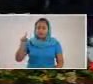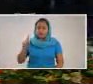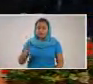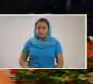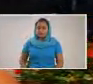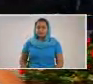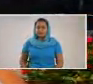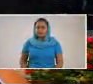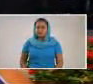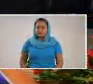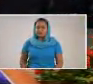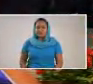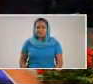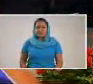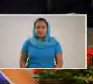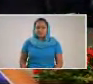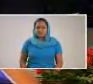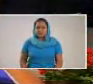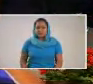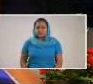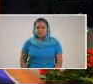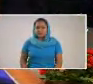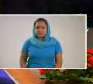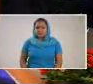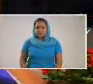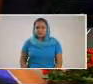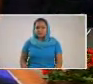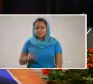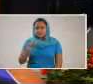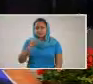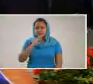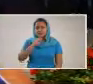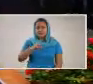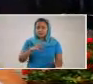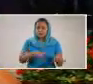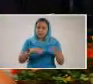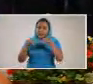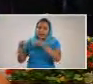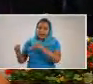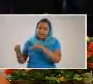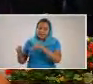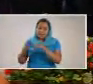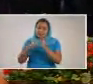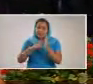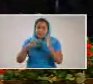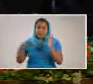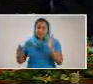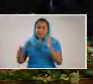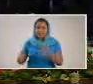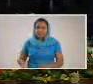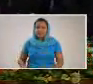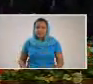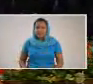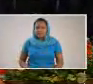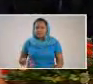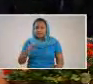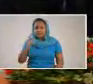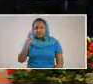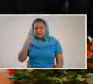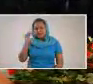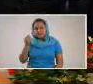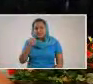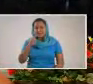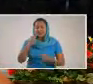independientemente de lo que suceda a nuestro alrededor. No es un cambio de religión. Lo que le estamos anunciando es